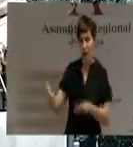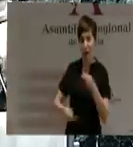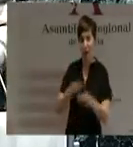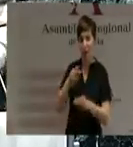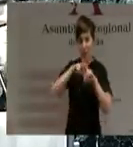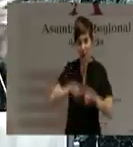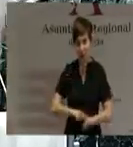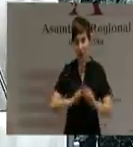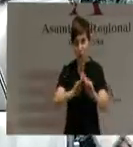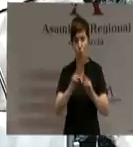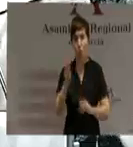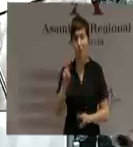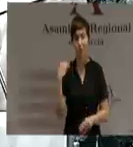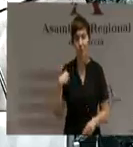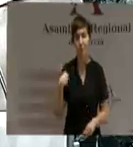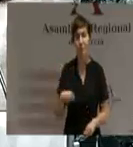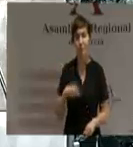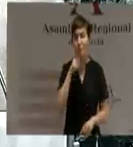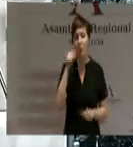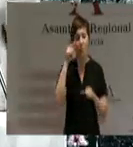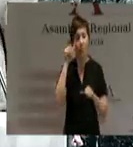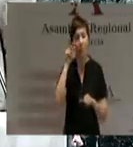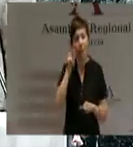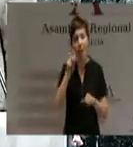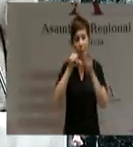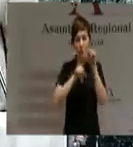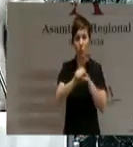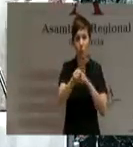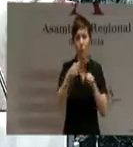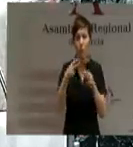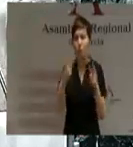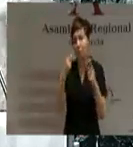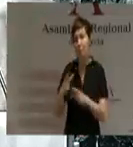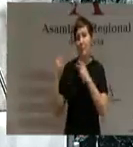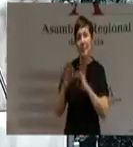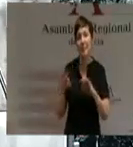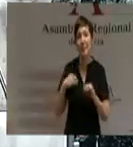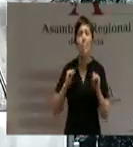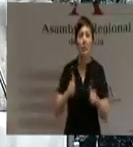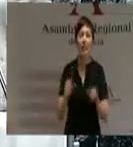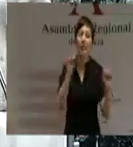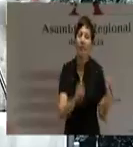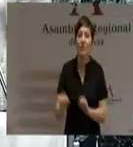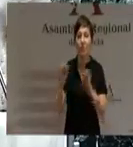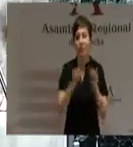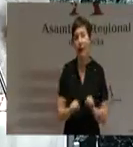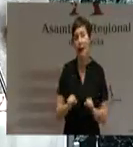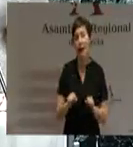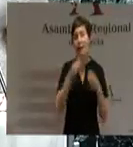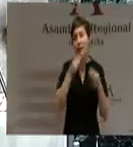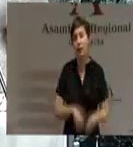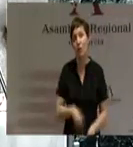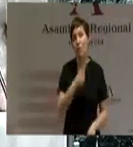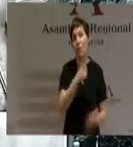mirar al pasado, voy a empezar la historia defendiendo desde 1995. Por cierto, baje a la calle